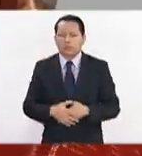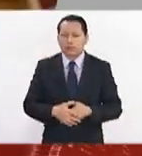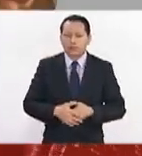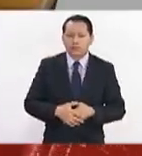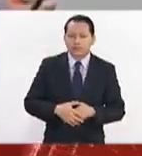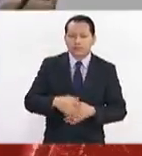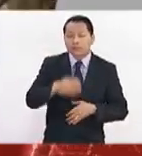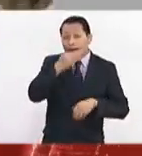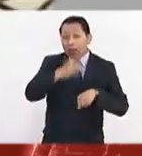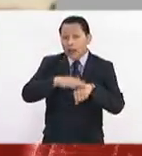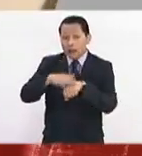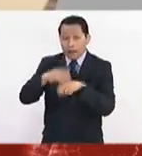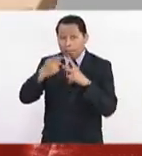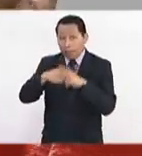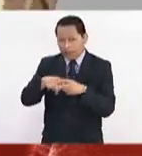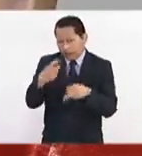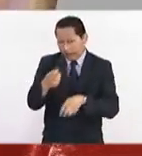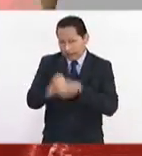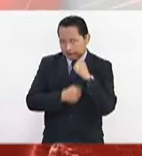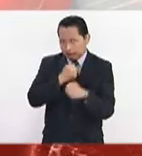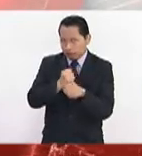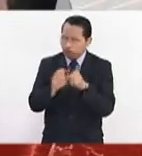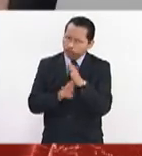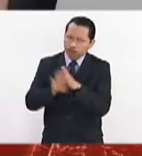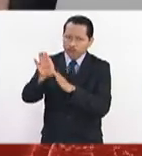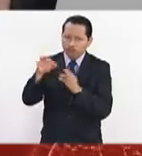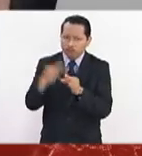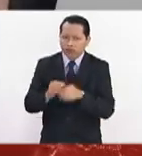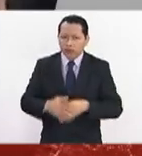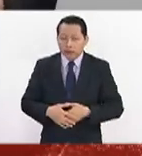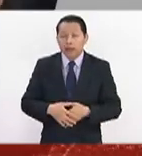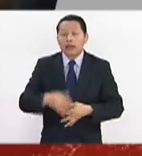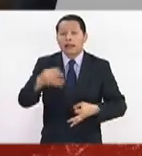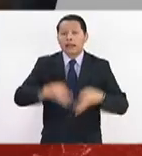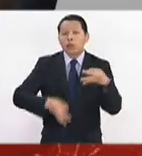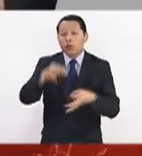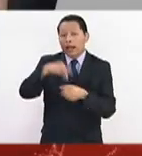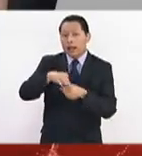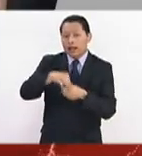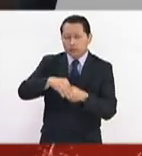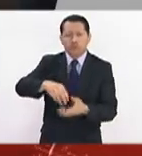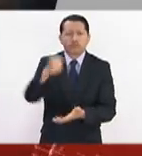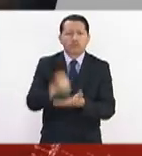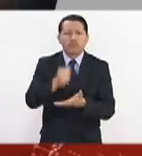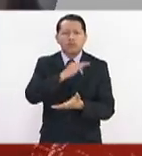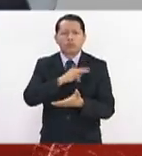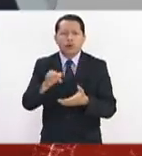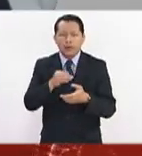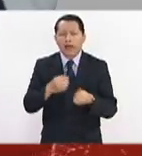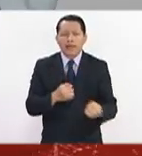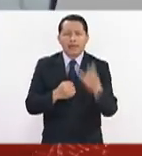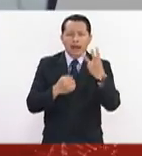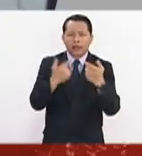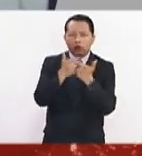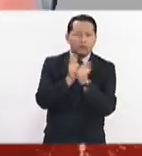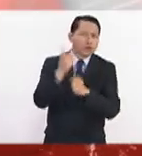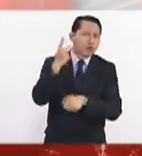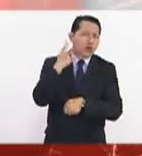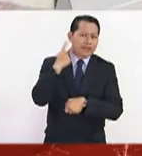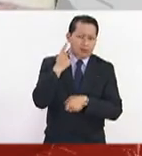su expectativa de crecimiento para este año. El Tribunal Electoral aprueba la conformación del Frente Amplio por